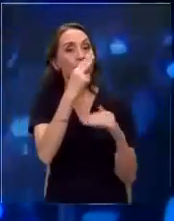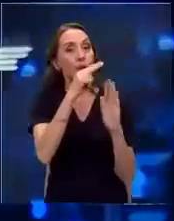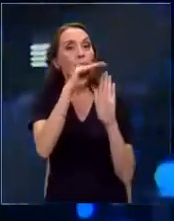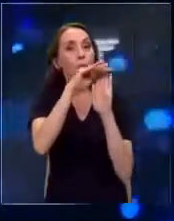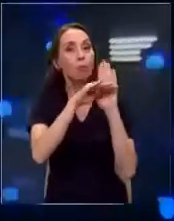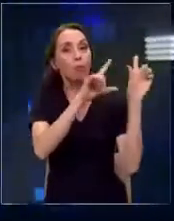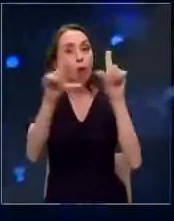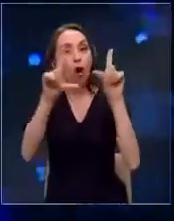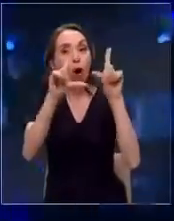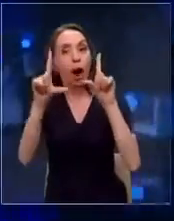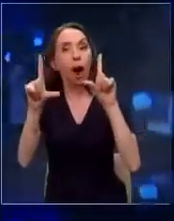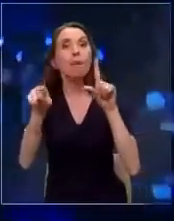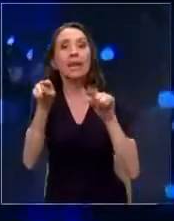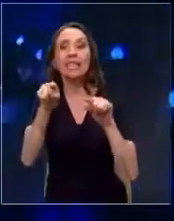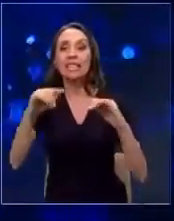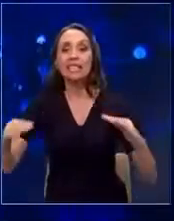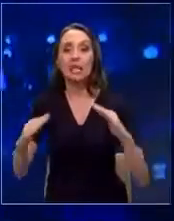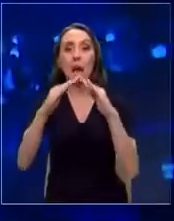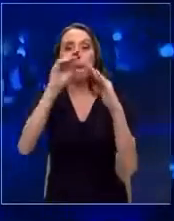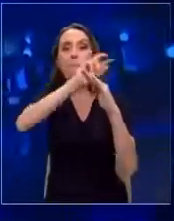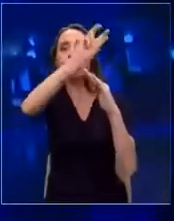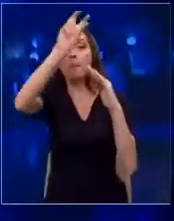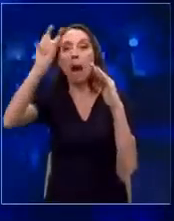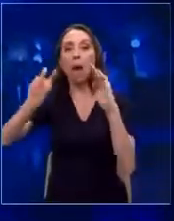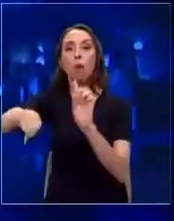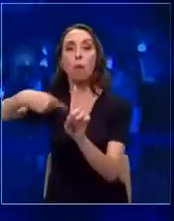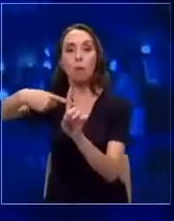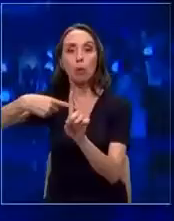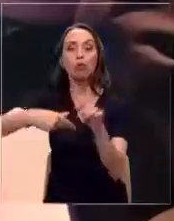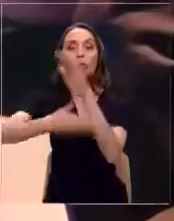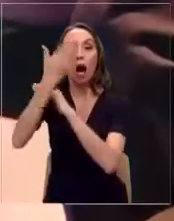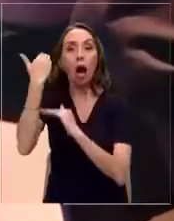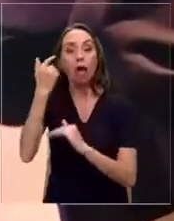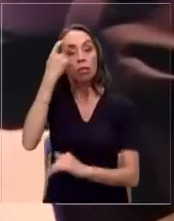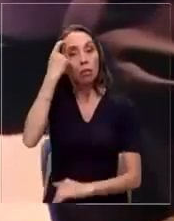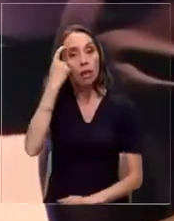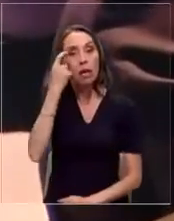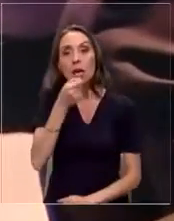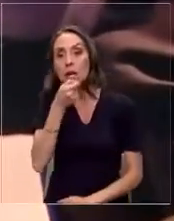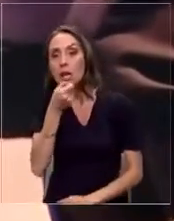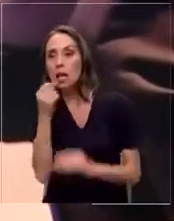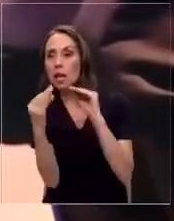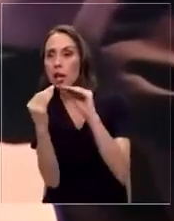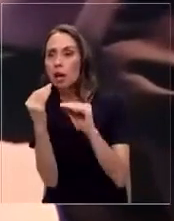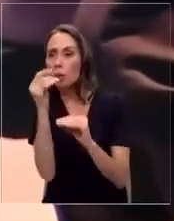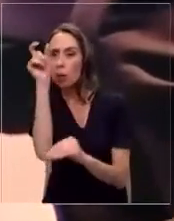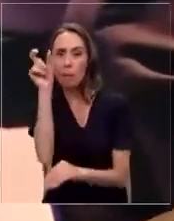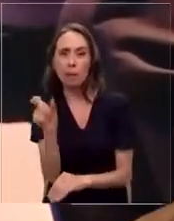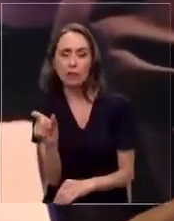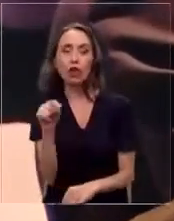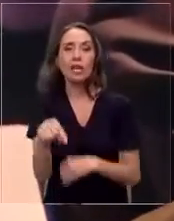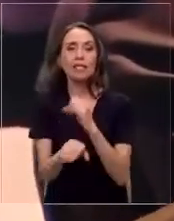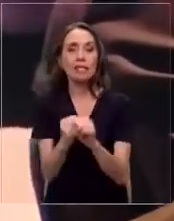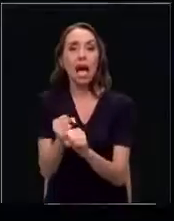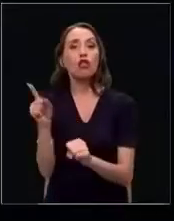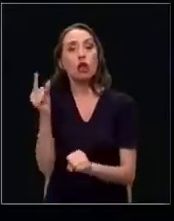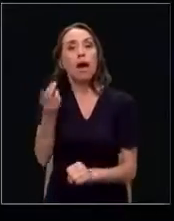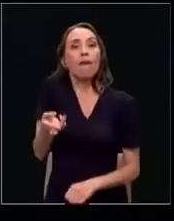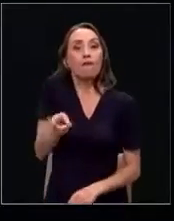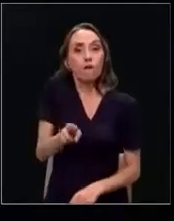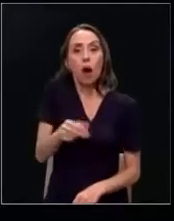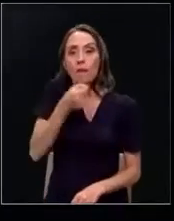especiales que había hecho en la plataforma por ejemplo esa inolvidable entrevista con wanda nara pero este año a volver con nuevas entrevistas